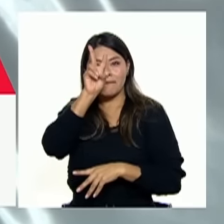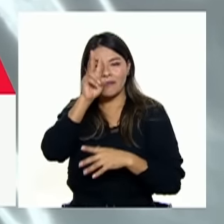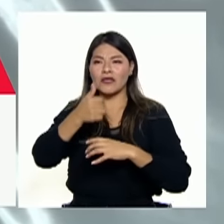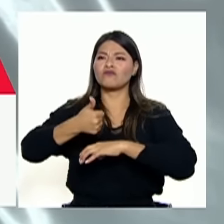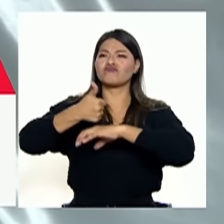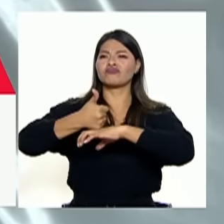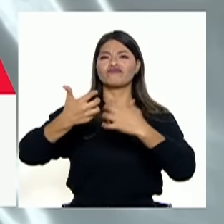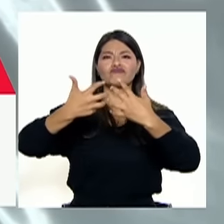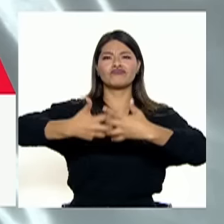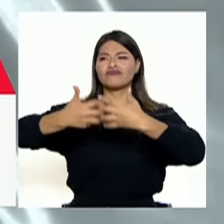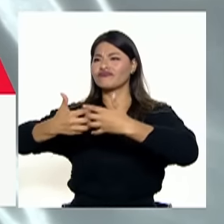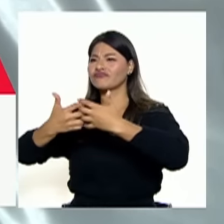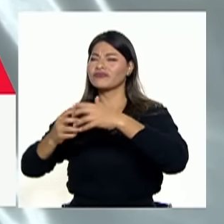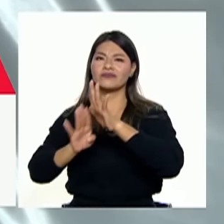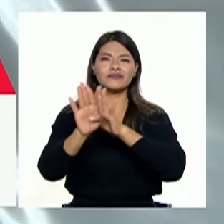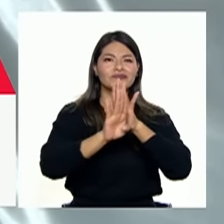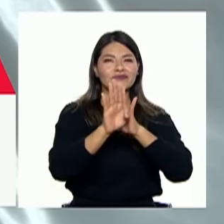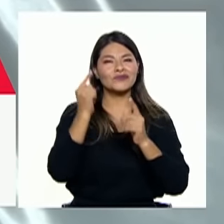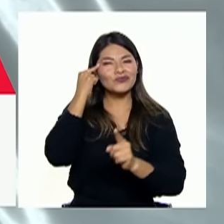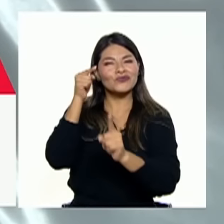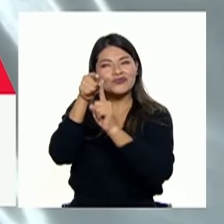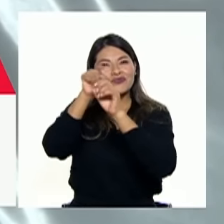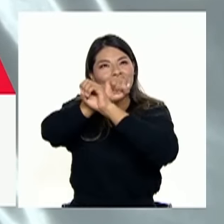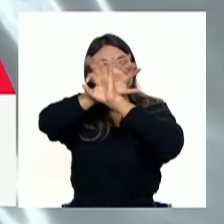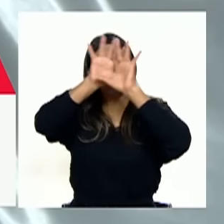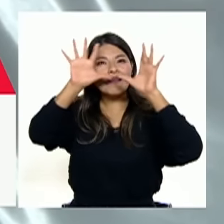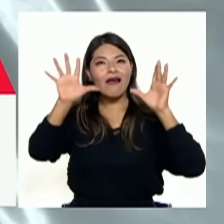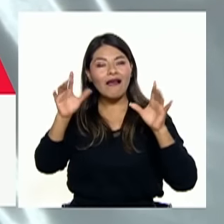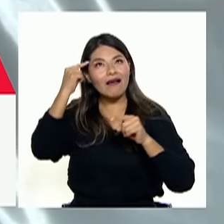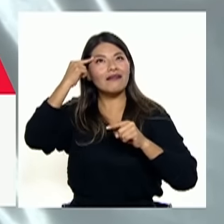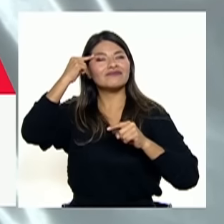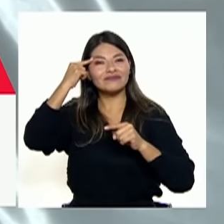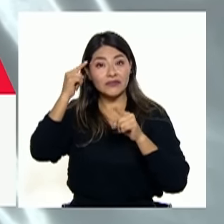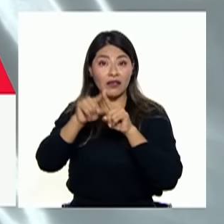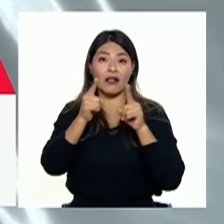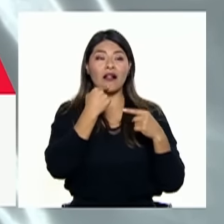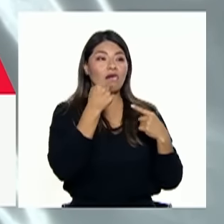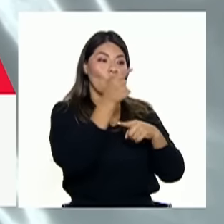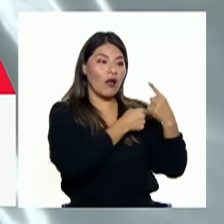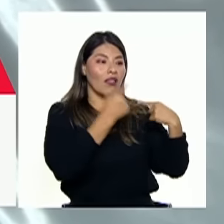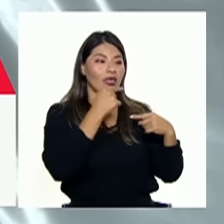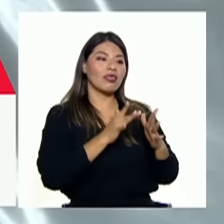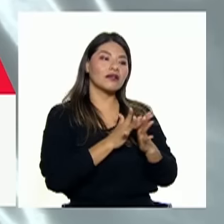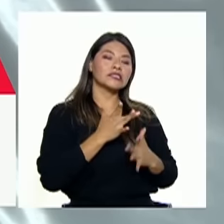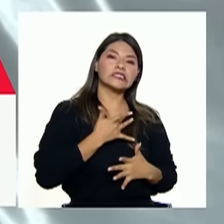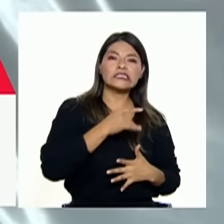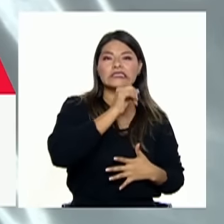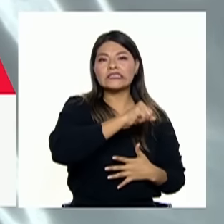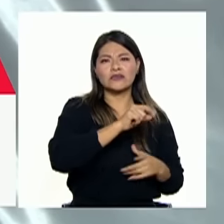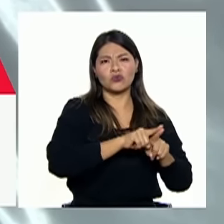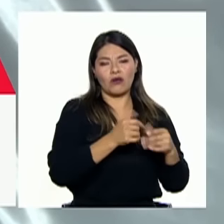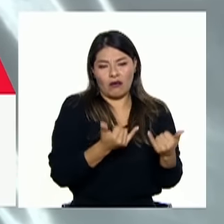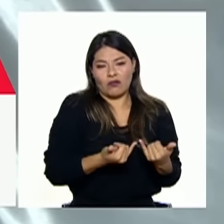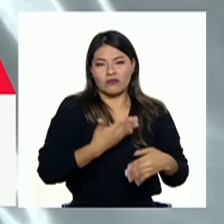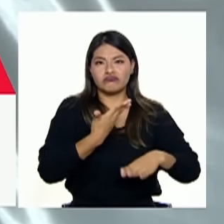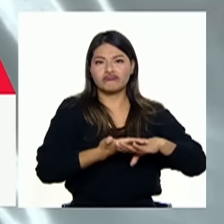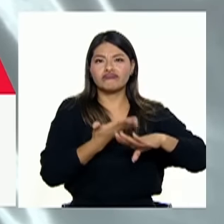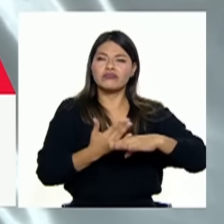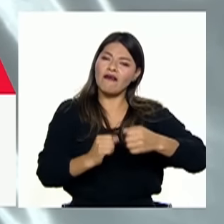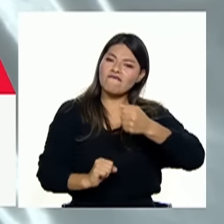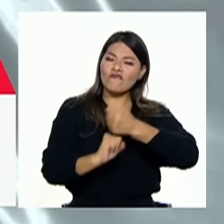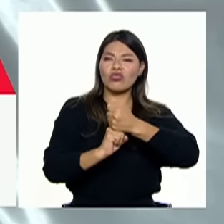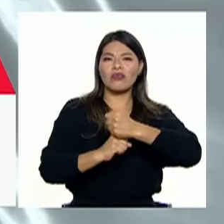país industrializado, pero que ese sueño no deviene de un simple deseo sin fundamento.